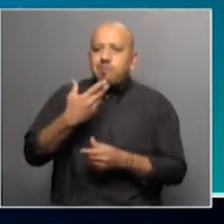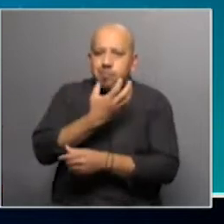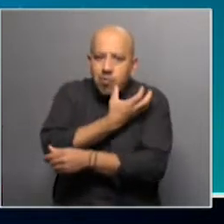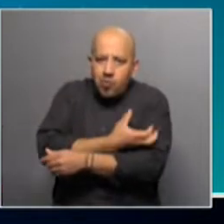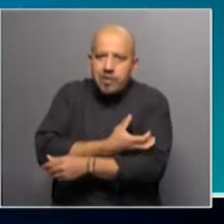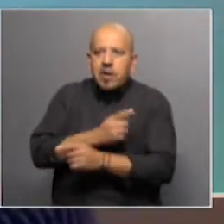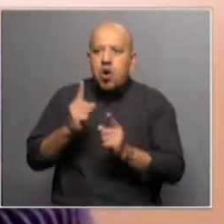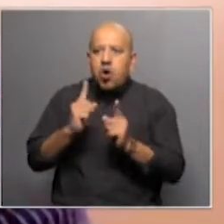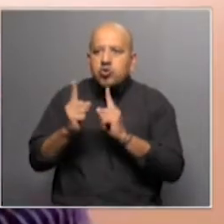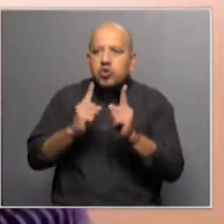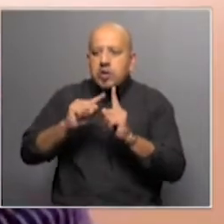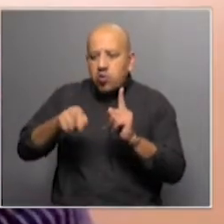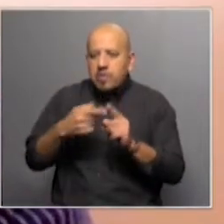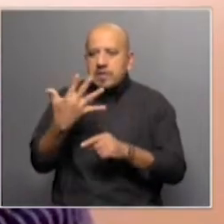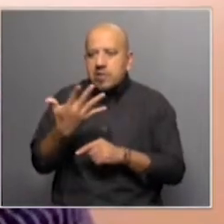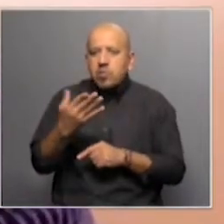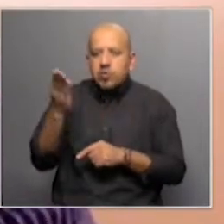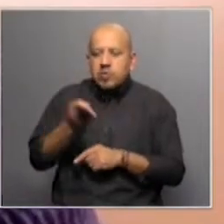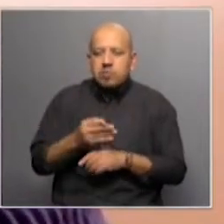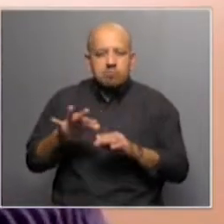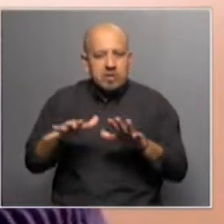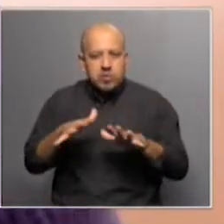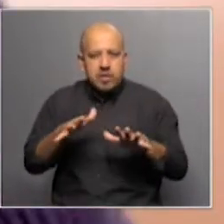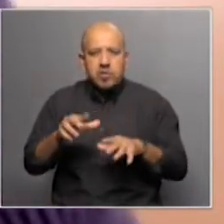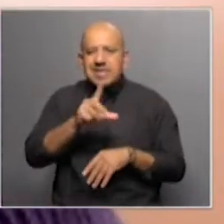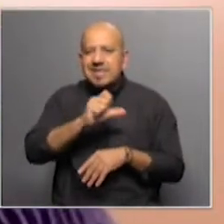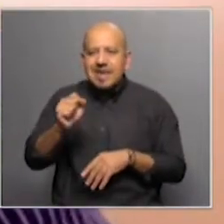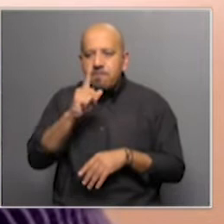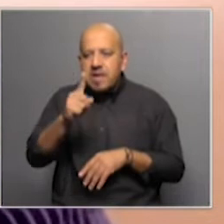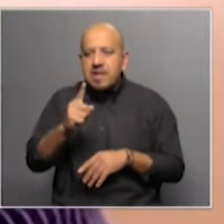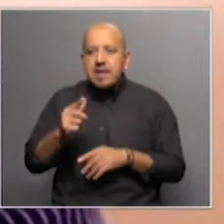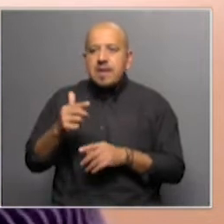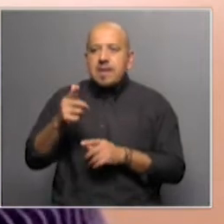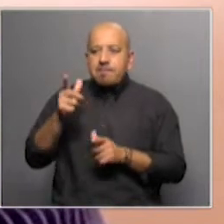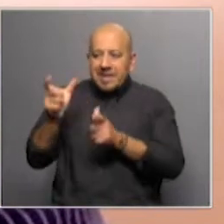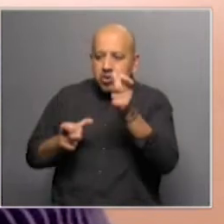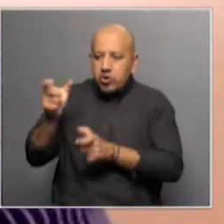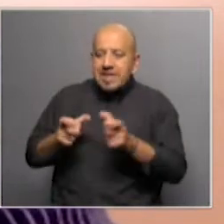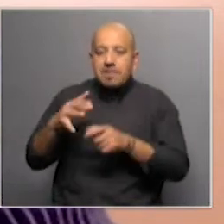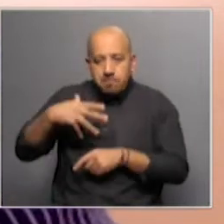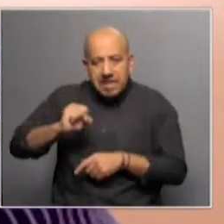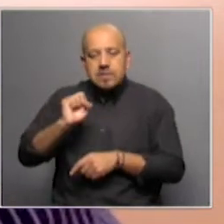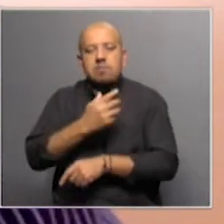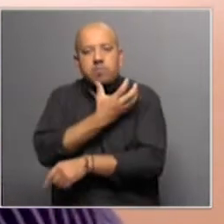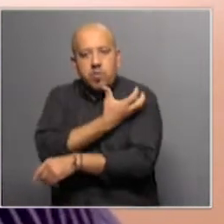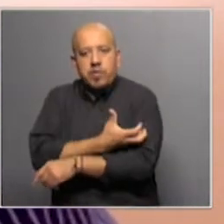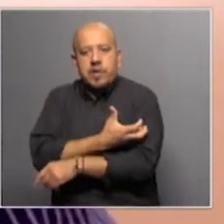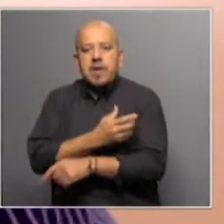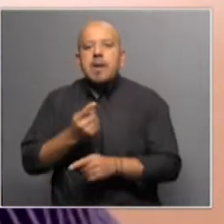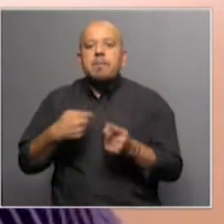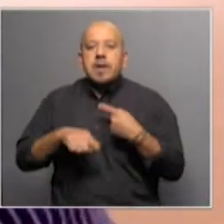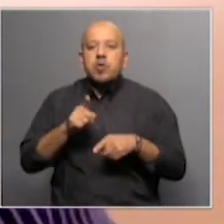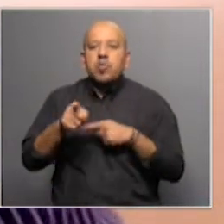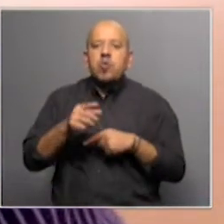de la población, que eso implica más o menos unas 100.000 personas pobres más en relación a lo que había el año pasado, ¿sí? Pero como el